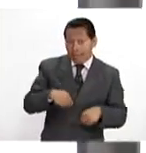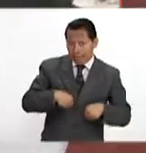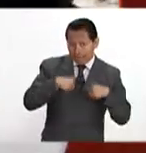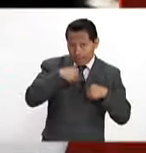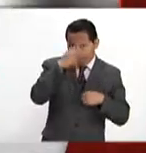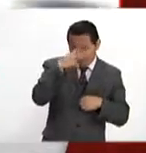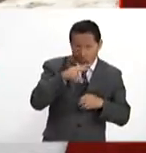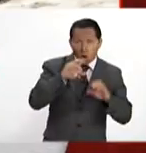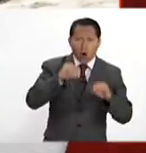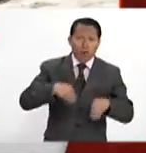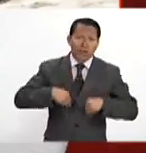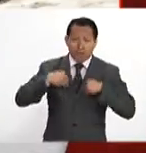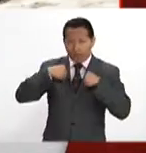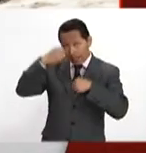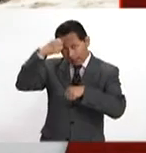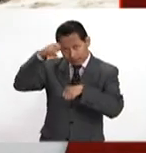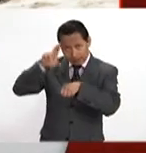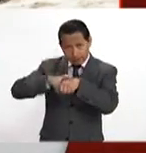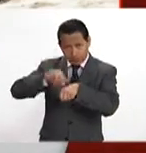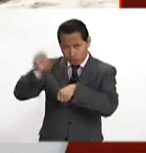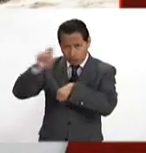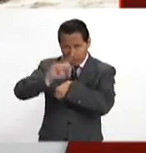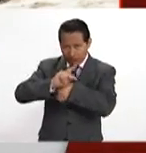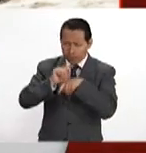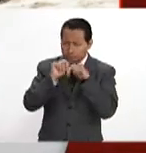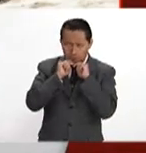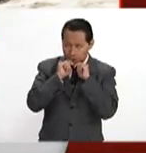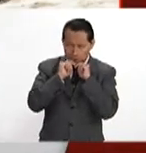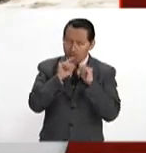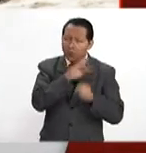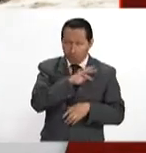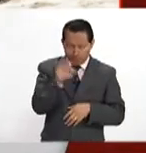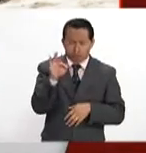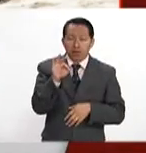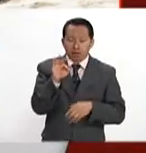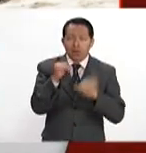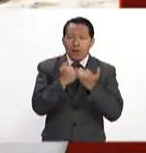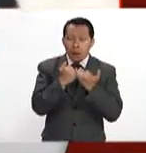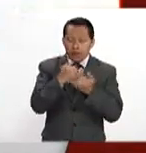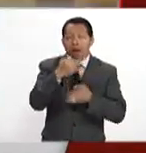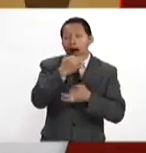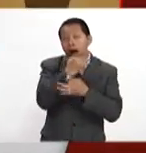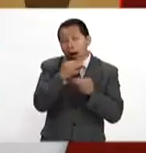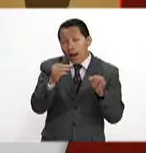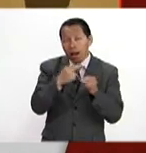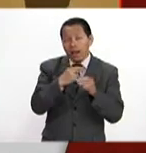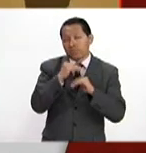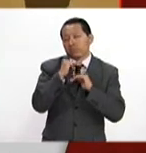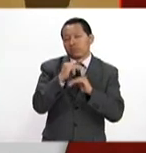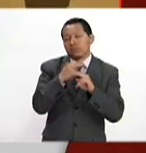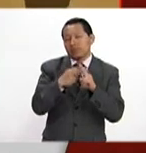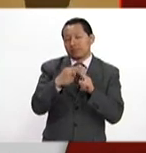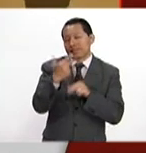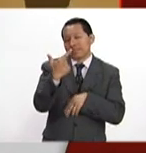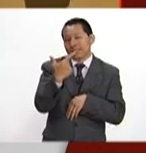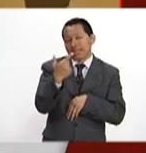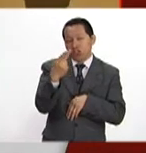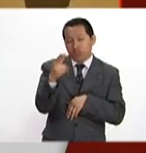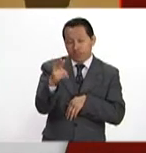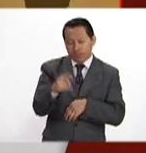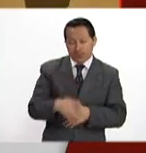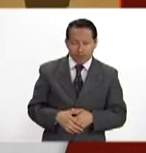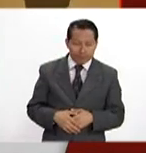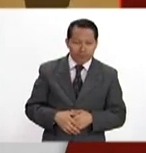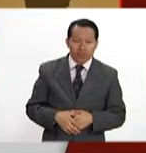Y la convocatoria ya está abierta y va a estar hasta el 7 de noviembre. Fernando, estamos viendo ahí en